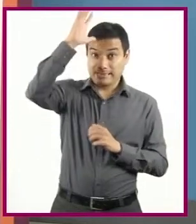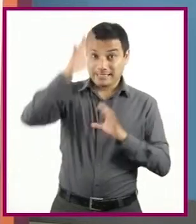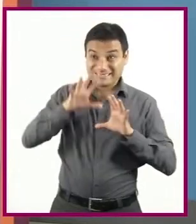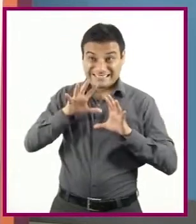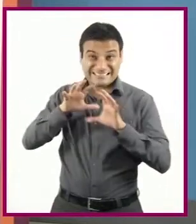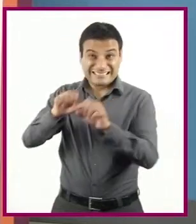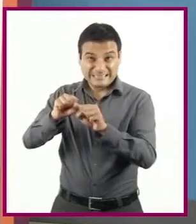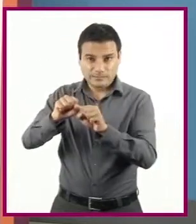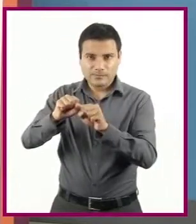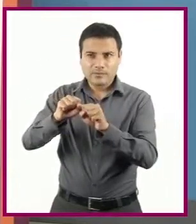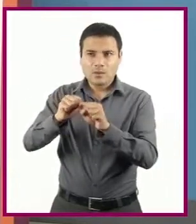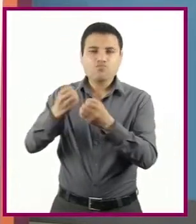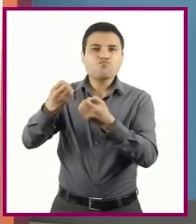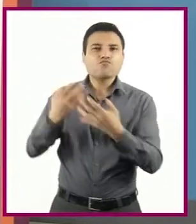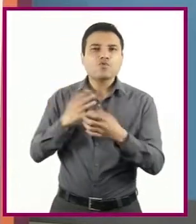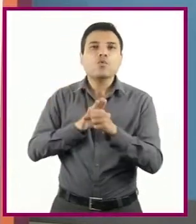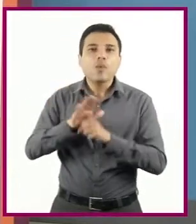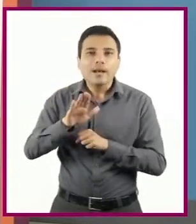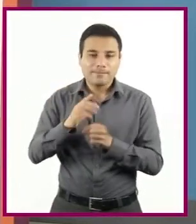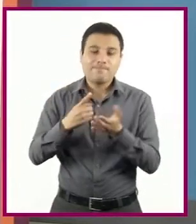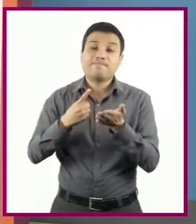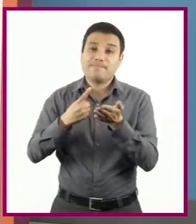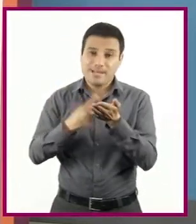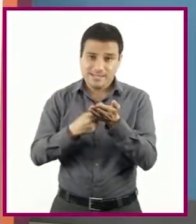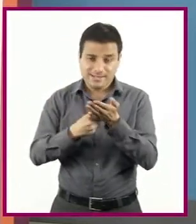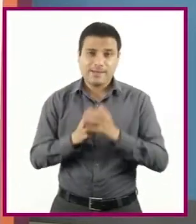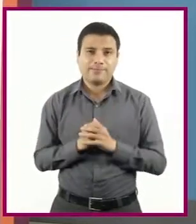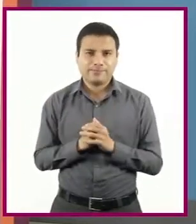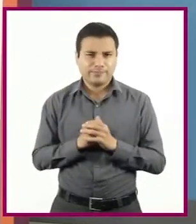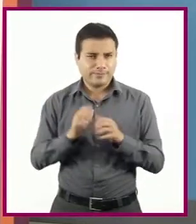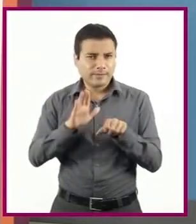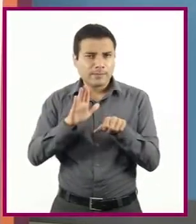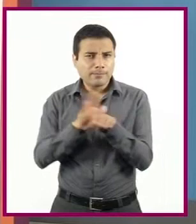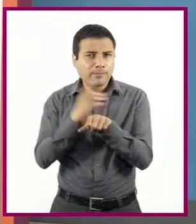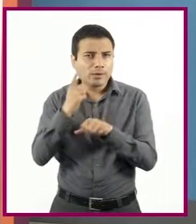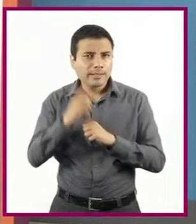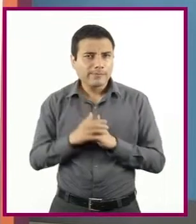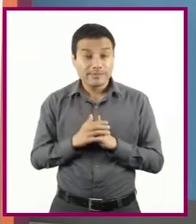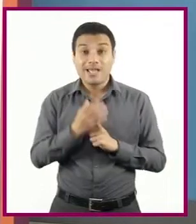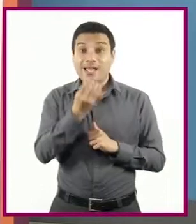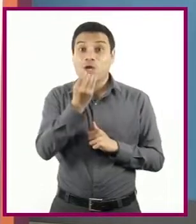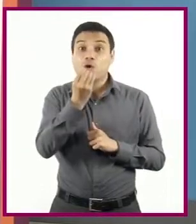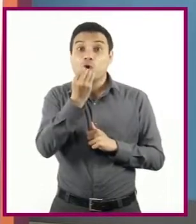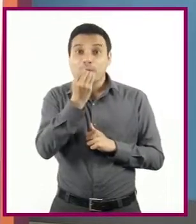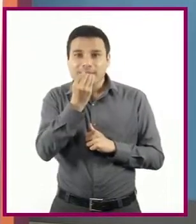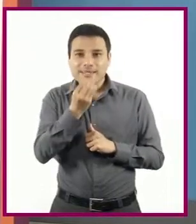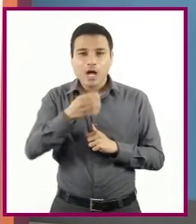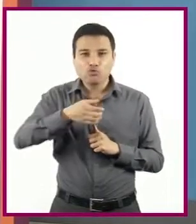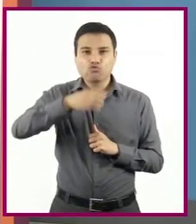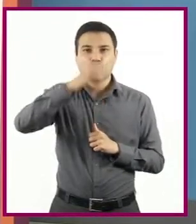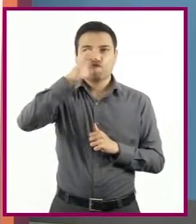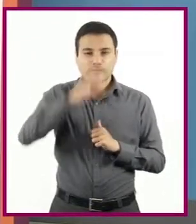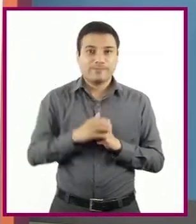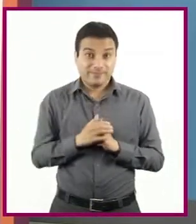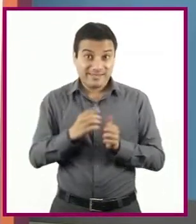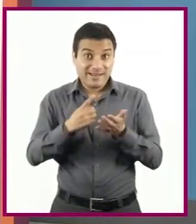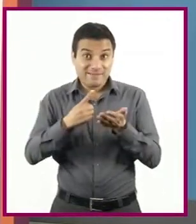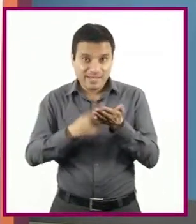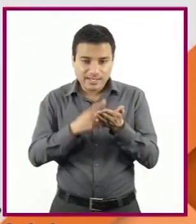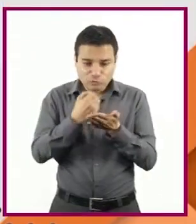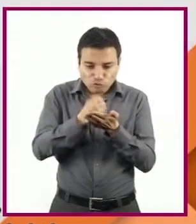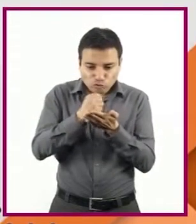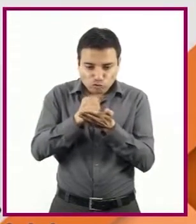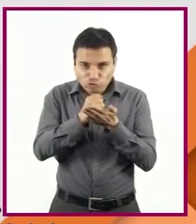les exigió fue la vainilla, ya que con ella agregaban sabor a diversos alimentos y bebidas, principalmente al